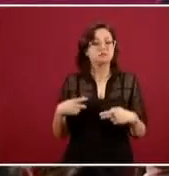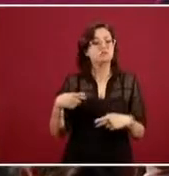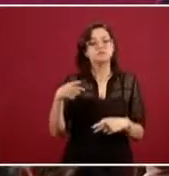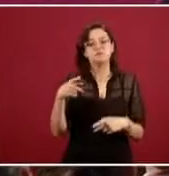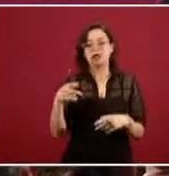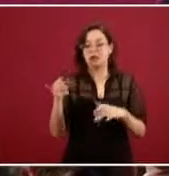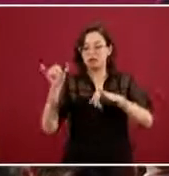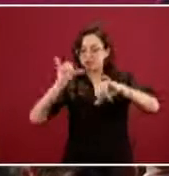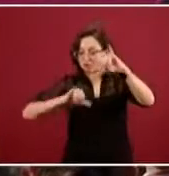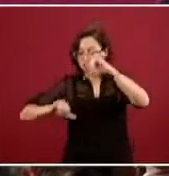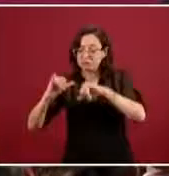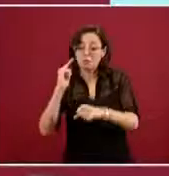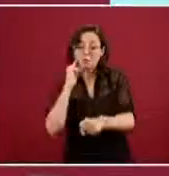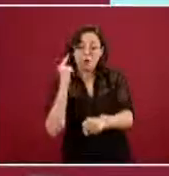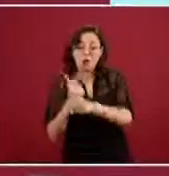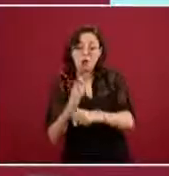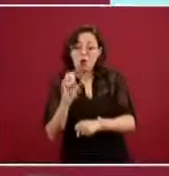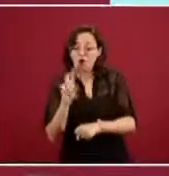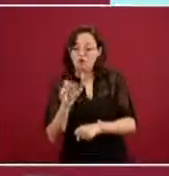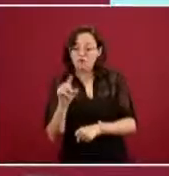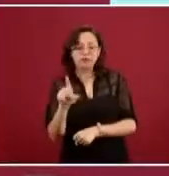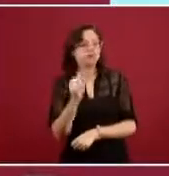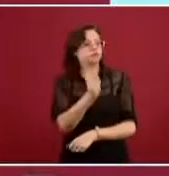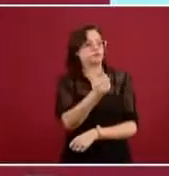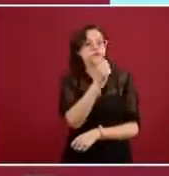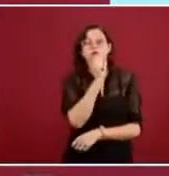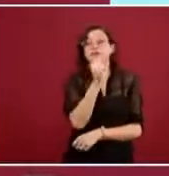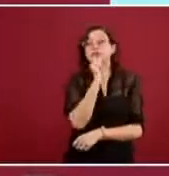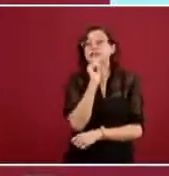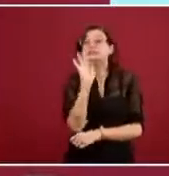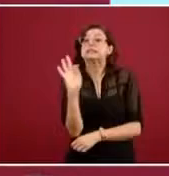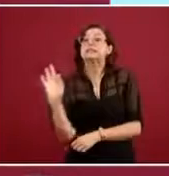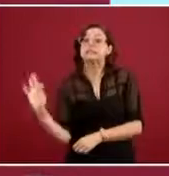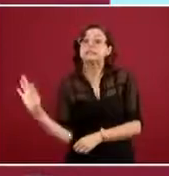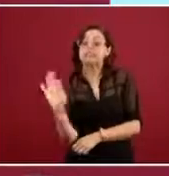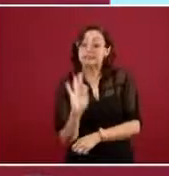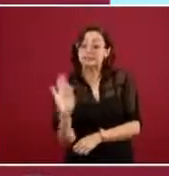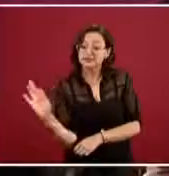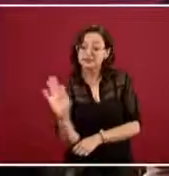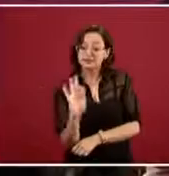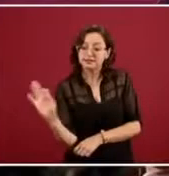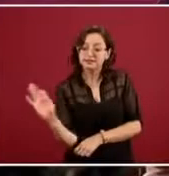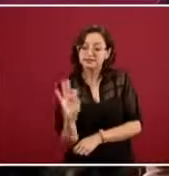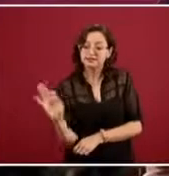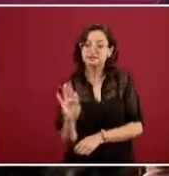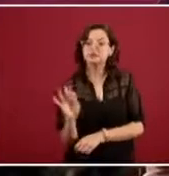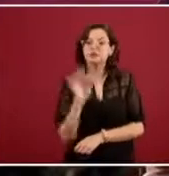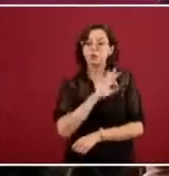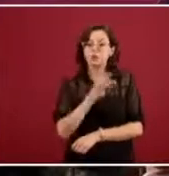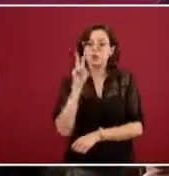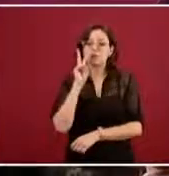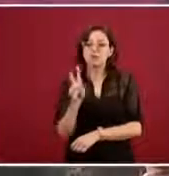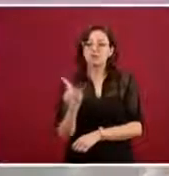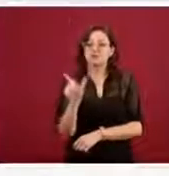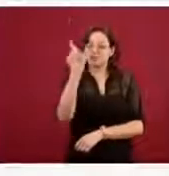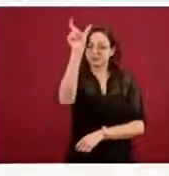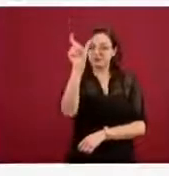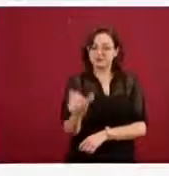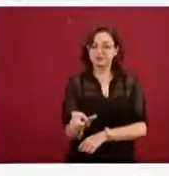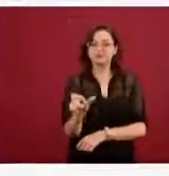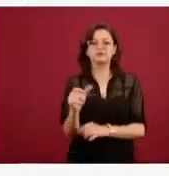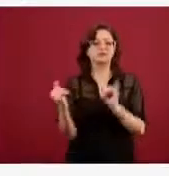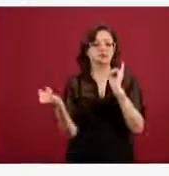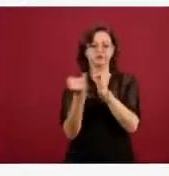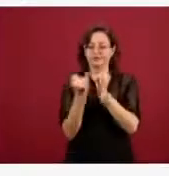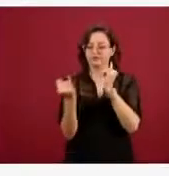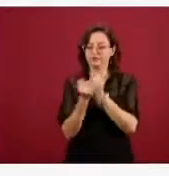a COVID-19, es decir, que están en calidad de sospechosos, que es la primera columna, y tenemos esta misma